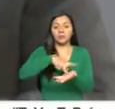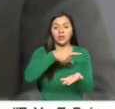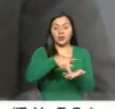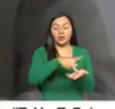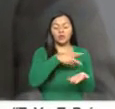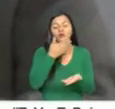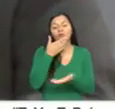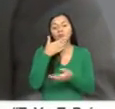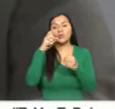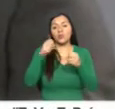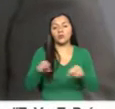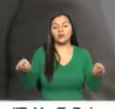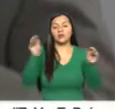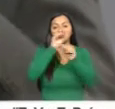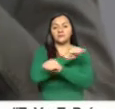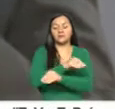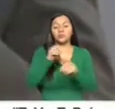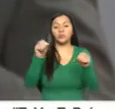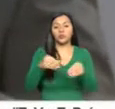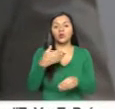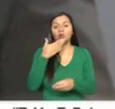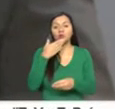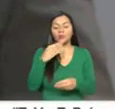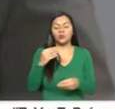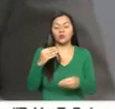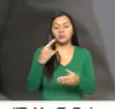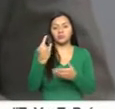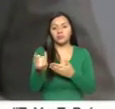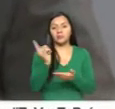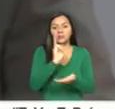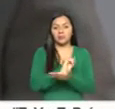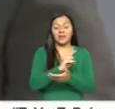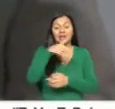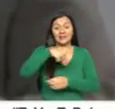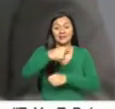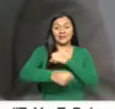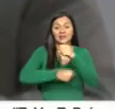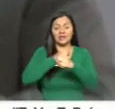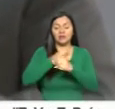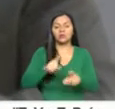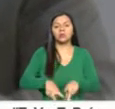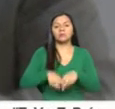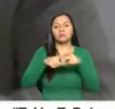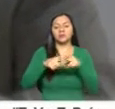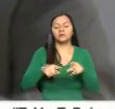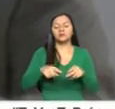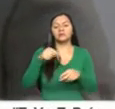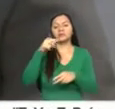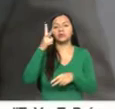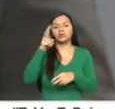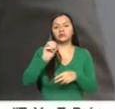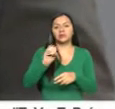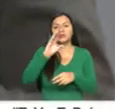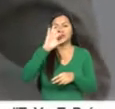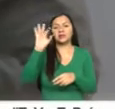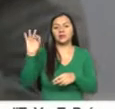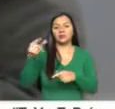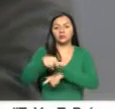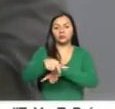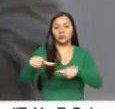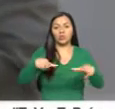donde se pueden hacer transacciones, donde se pueden hacer cargas y descargas. Este año empezamos con apenas 2.500 sitios y